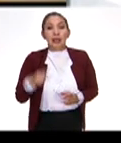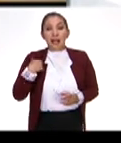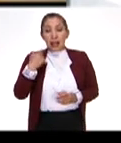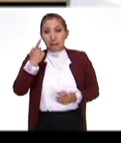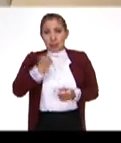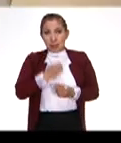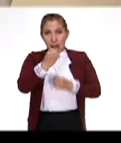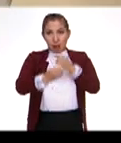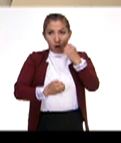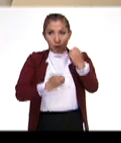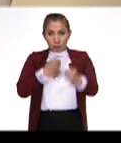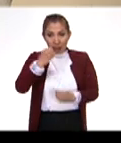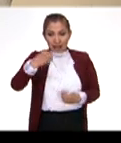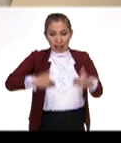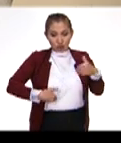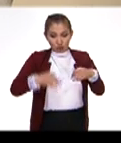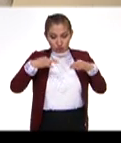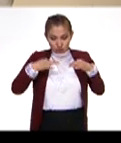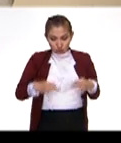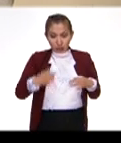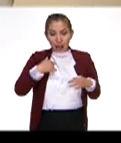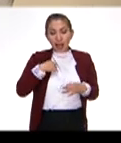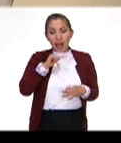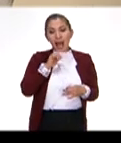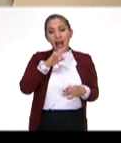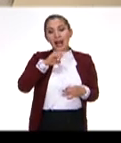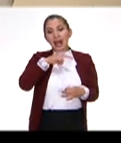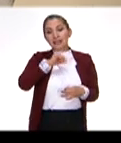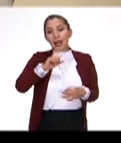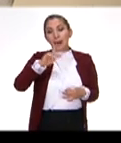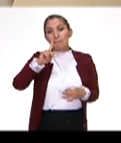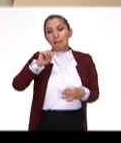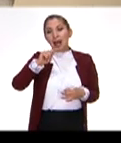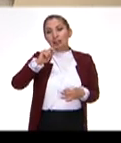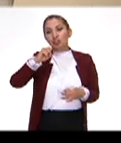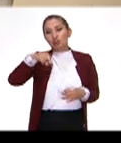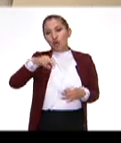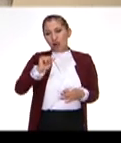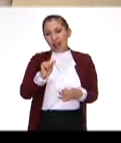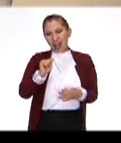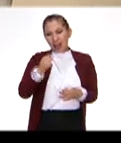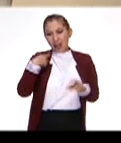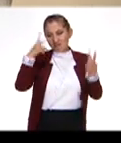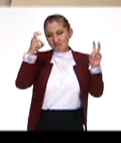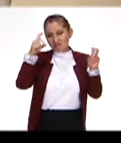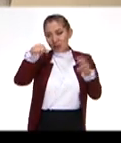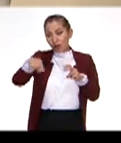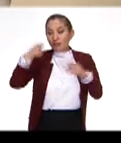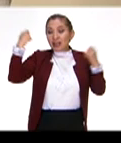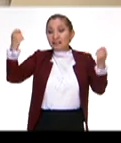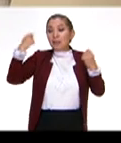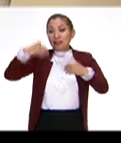la primera obra puesta en escena se llama Araña Patona y se puso en un festival de teatro breve